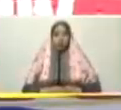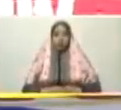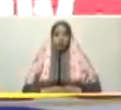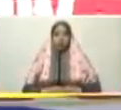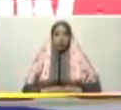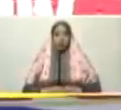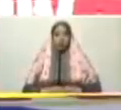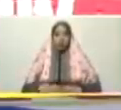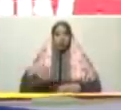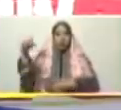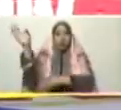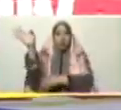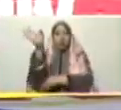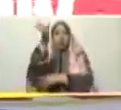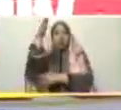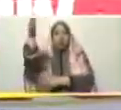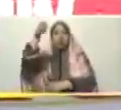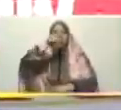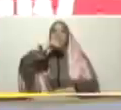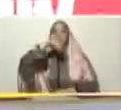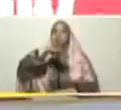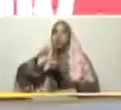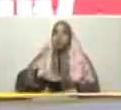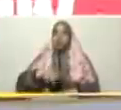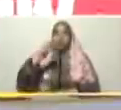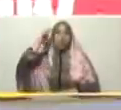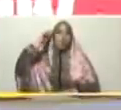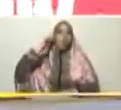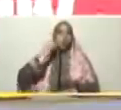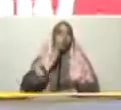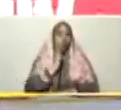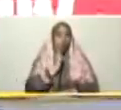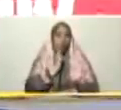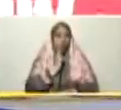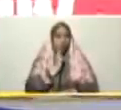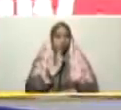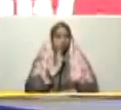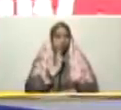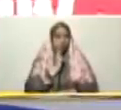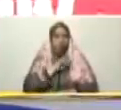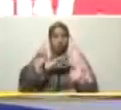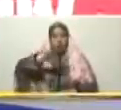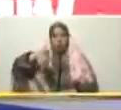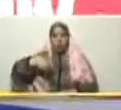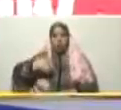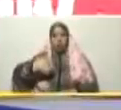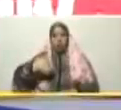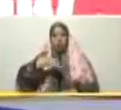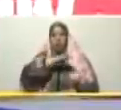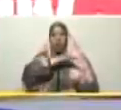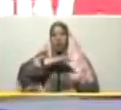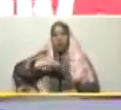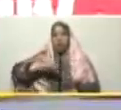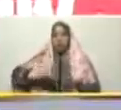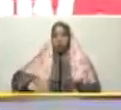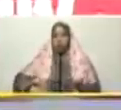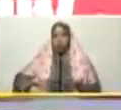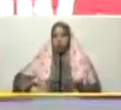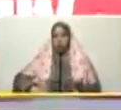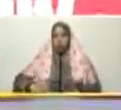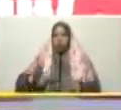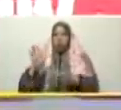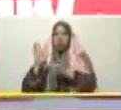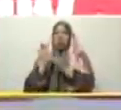con sus banderas históricas de bolívar de nuestro señor jesucristo y del